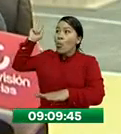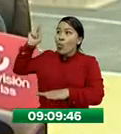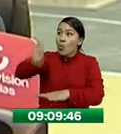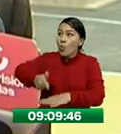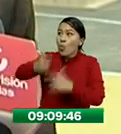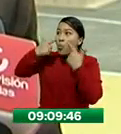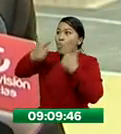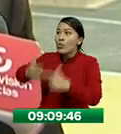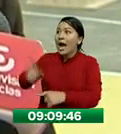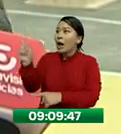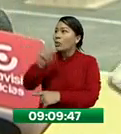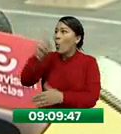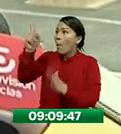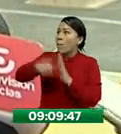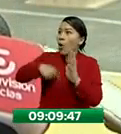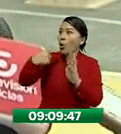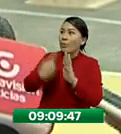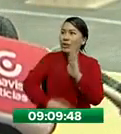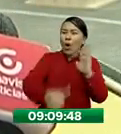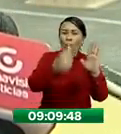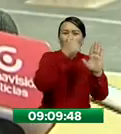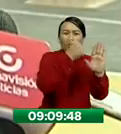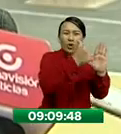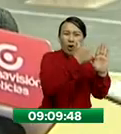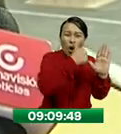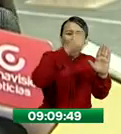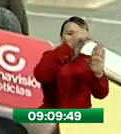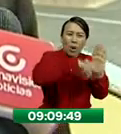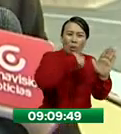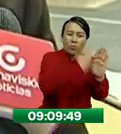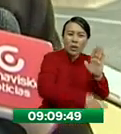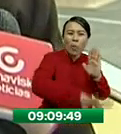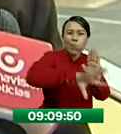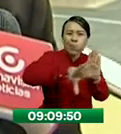la droga, realmente quiere avanzar